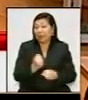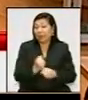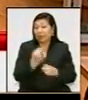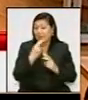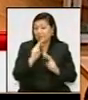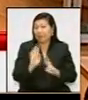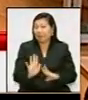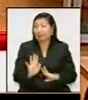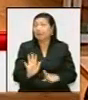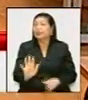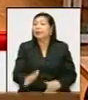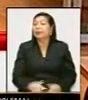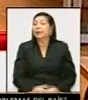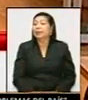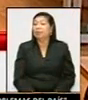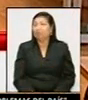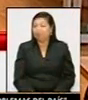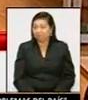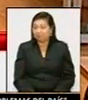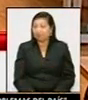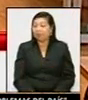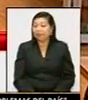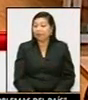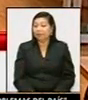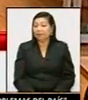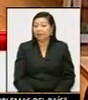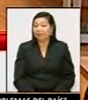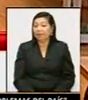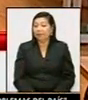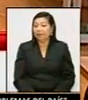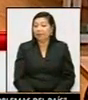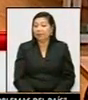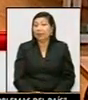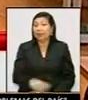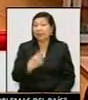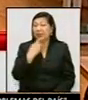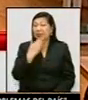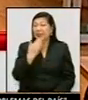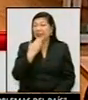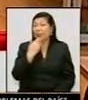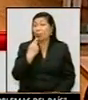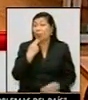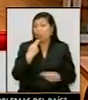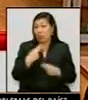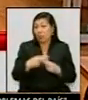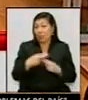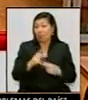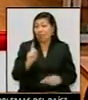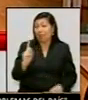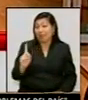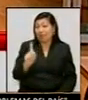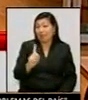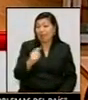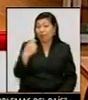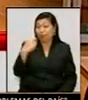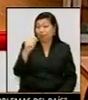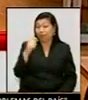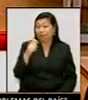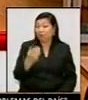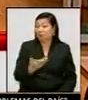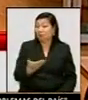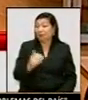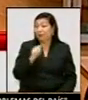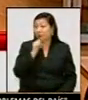pensiones. Wilca Flores, ausente. Lescano Ancieta, presente. No hay el